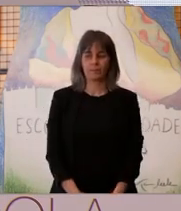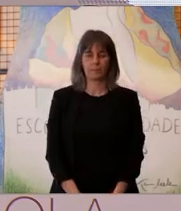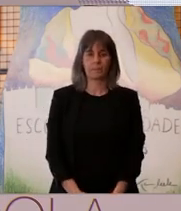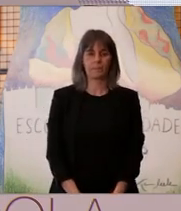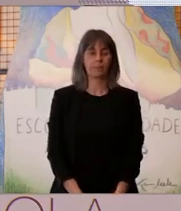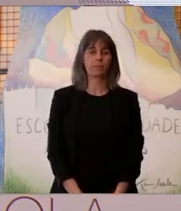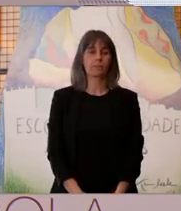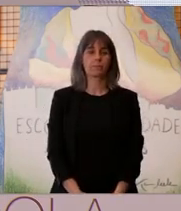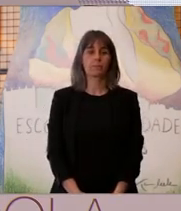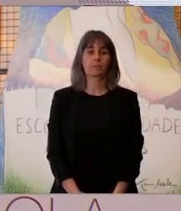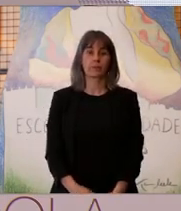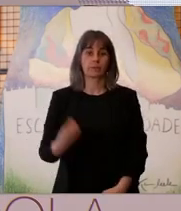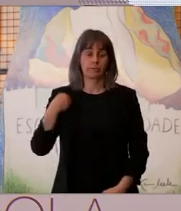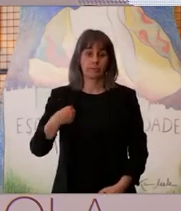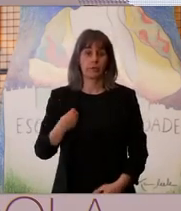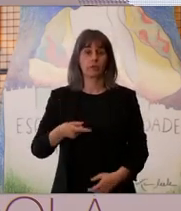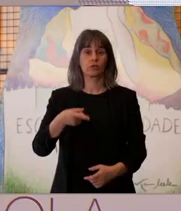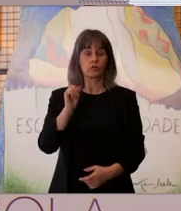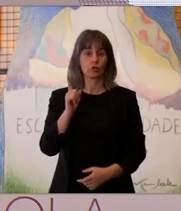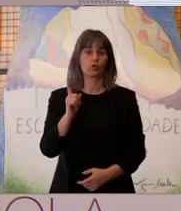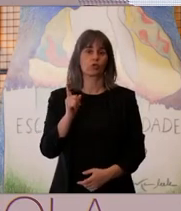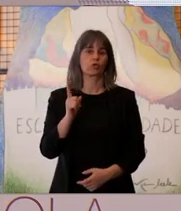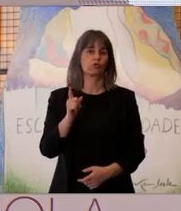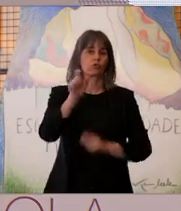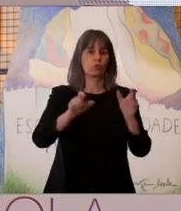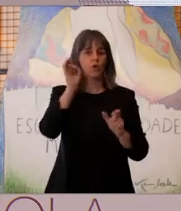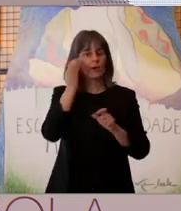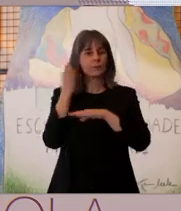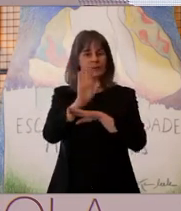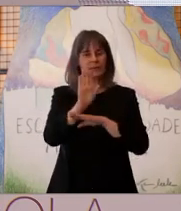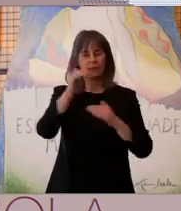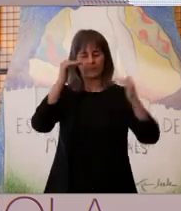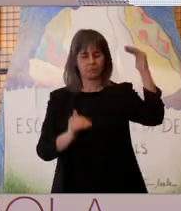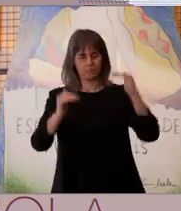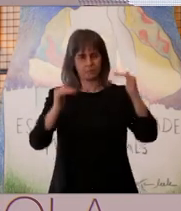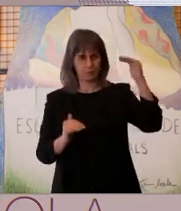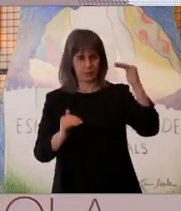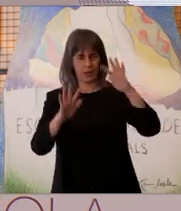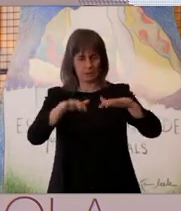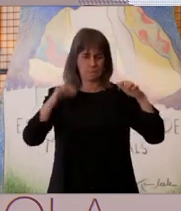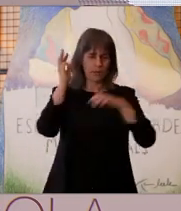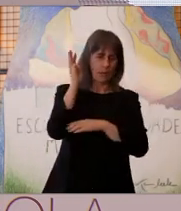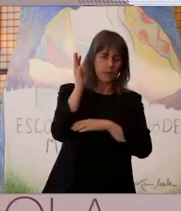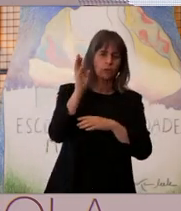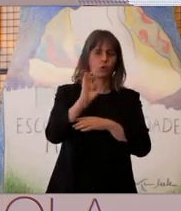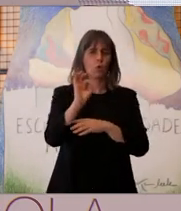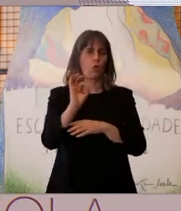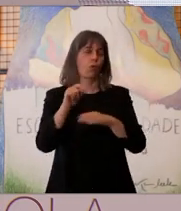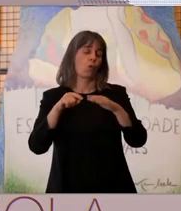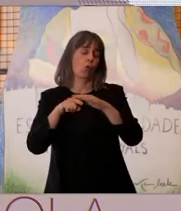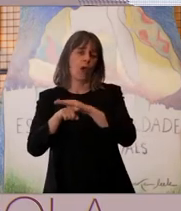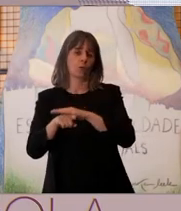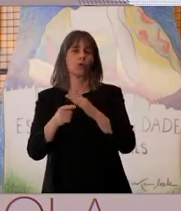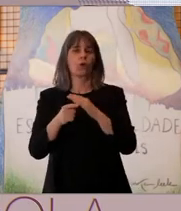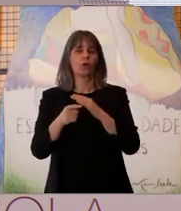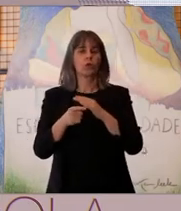solamente estamos representadas desigualmente en el mundo en los parlamentos y en el nivel ejecutivo sino también representa